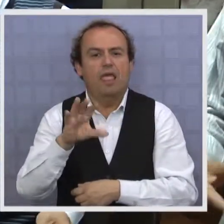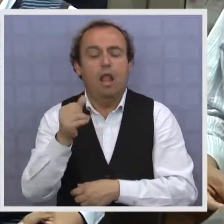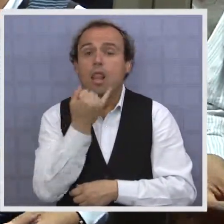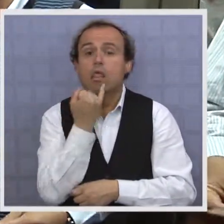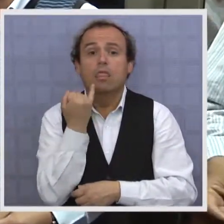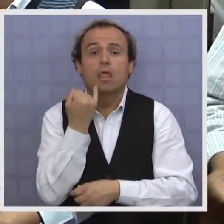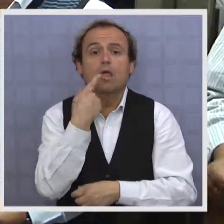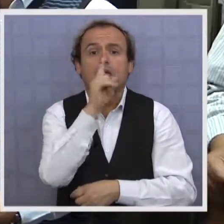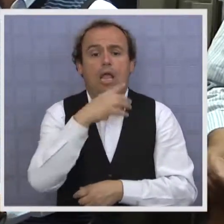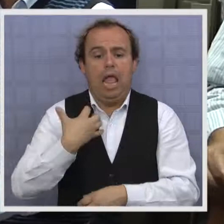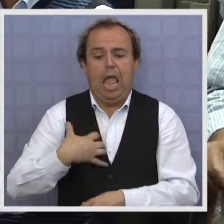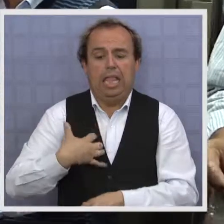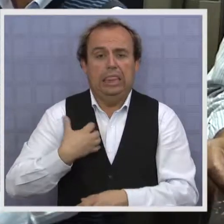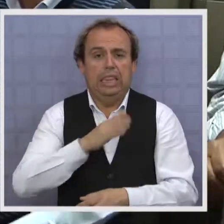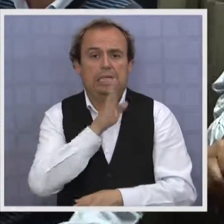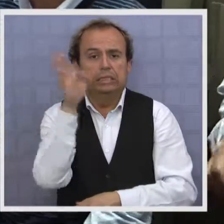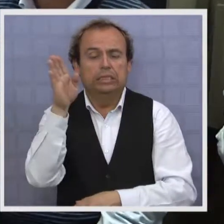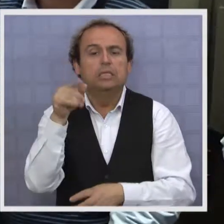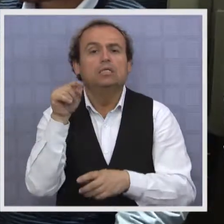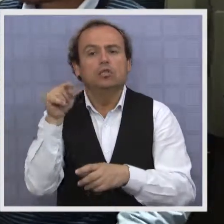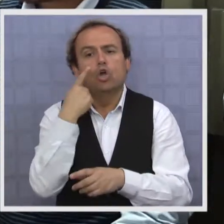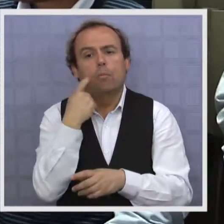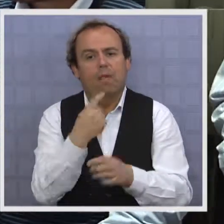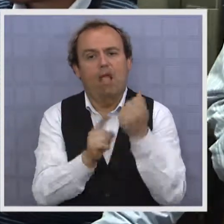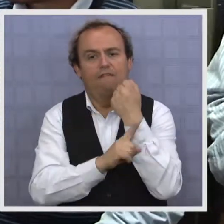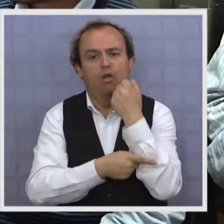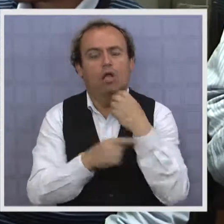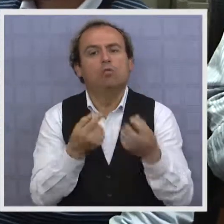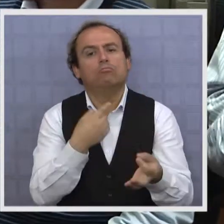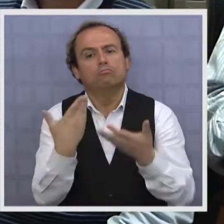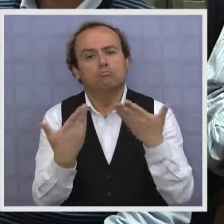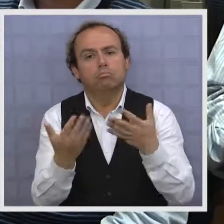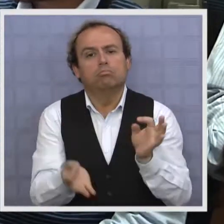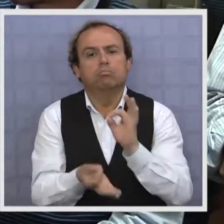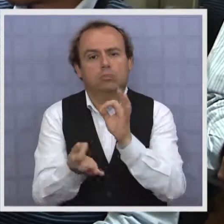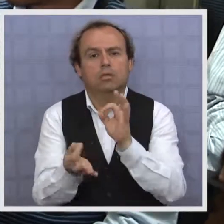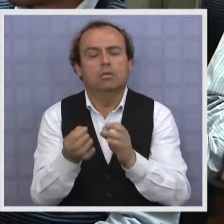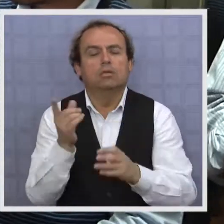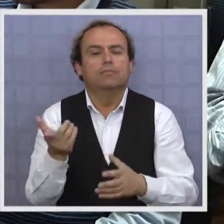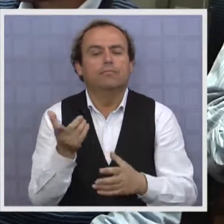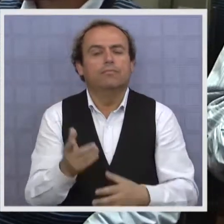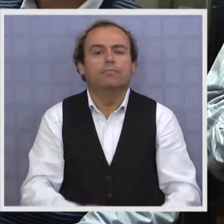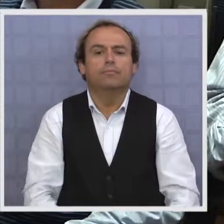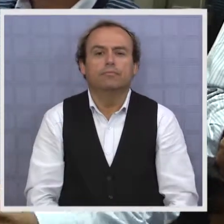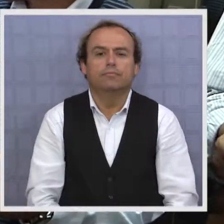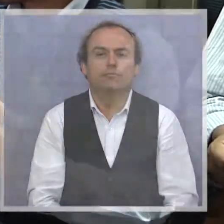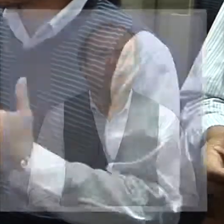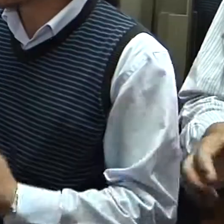Tarapacá se encuentra en Argentina, donde se reuniría con la presidenta Cristina Fernández.